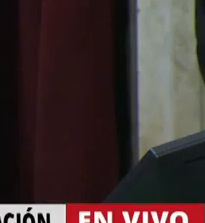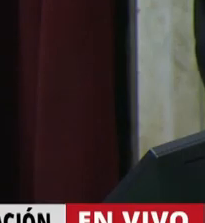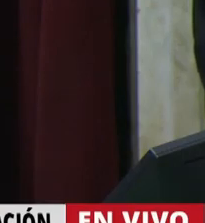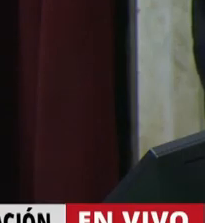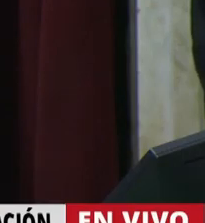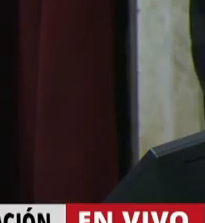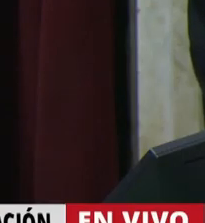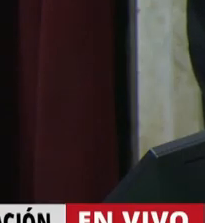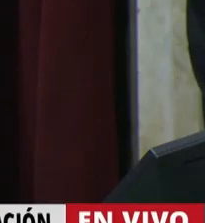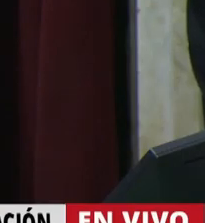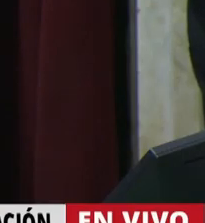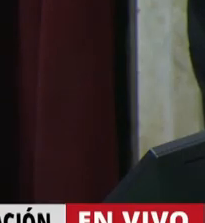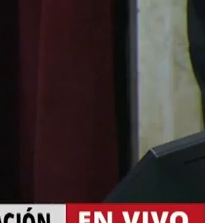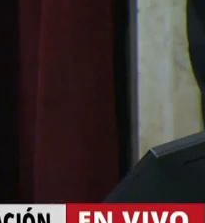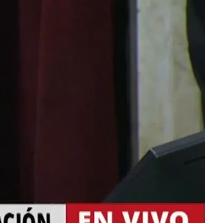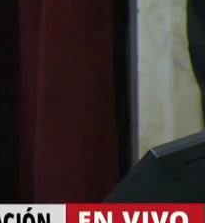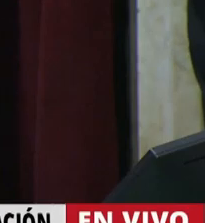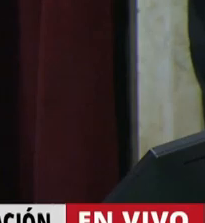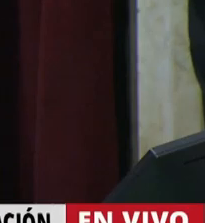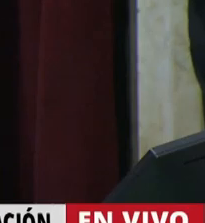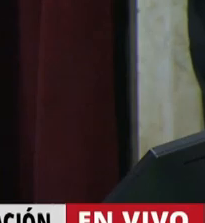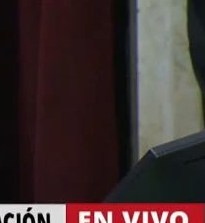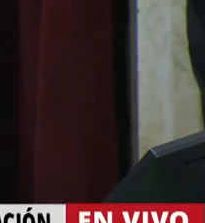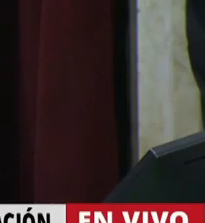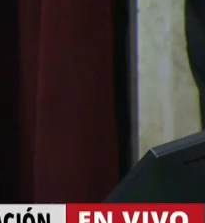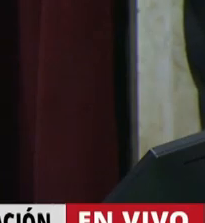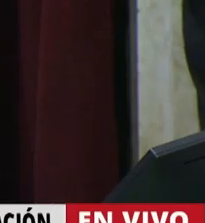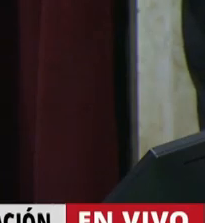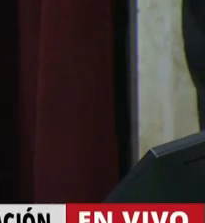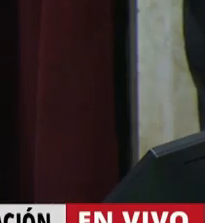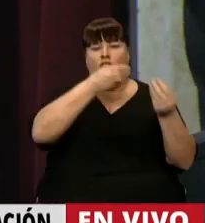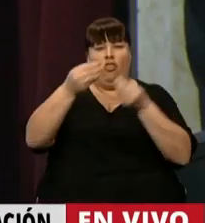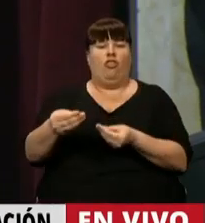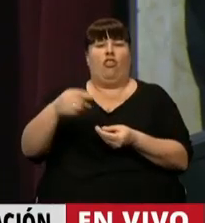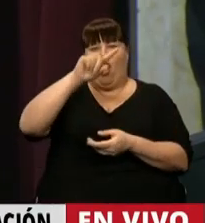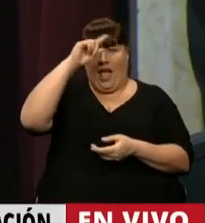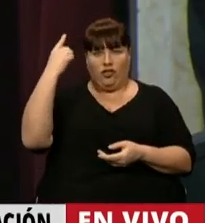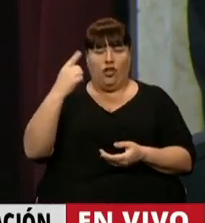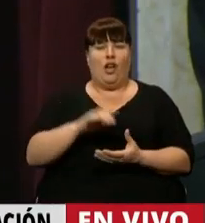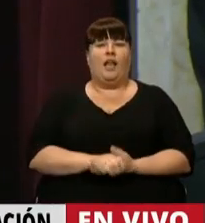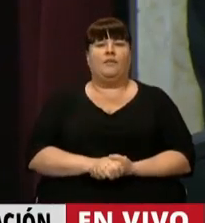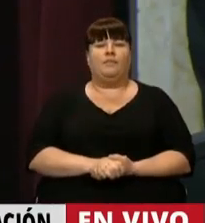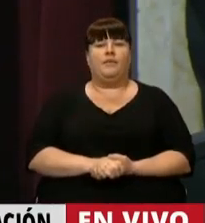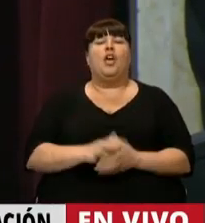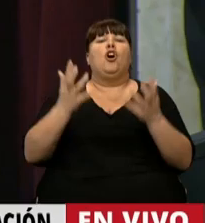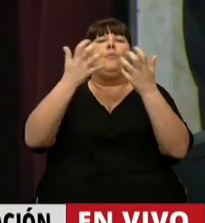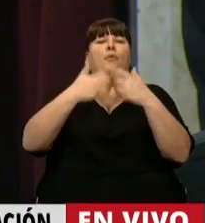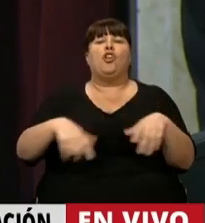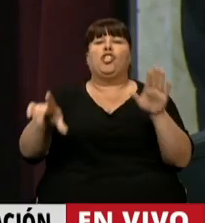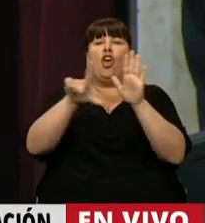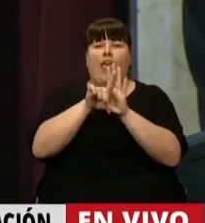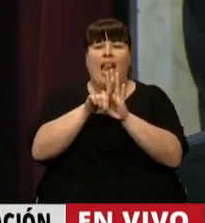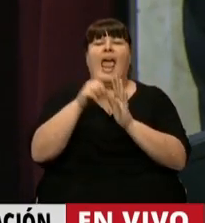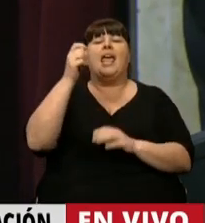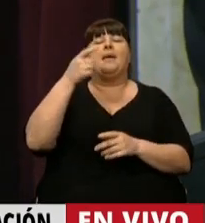aceptando las modificaciones introducidas por el honorables honorable senado de la nación en el proyecto de ley